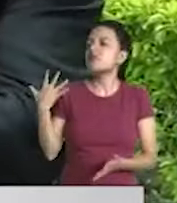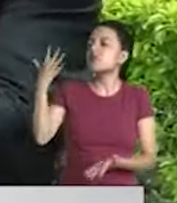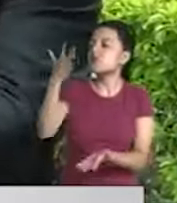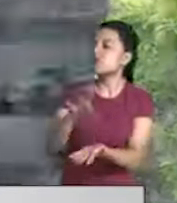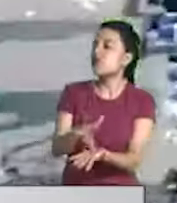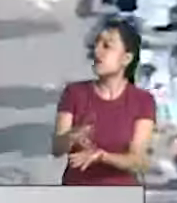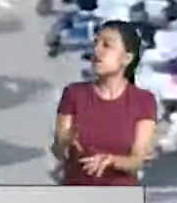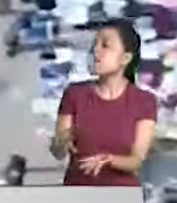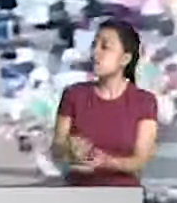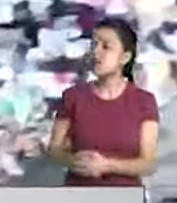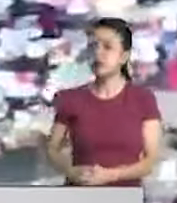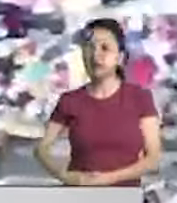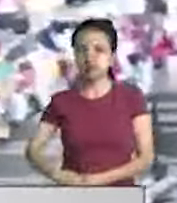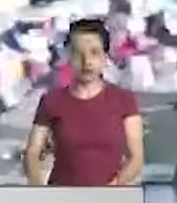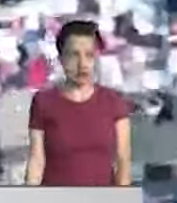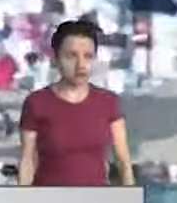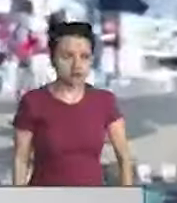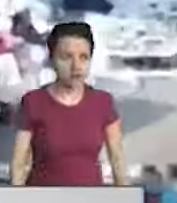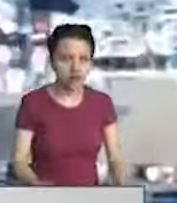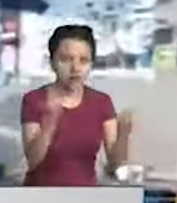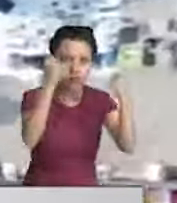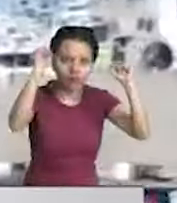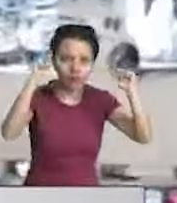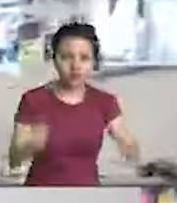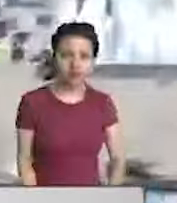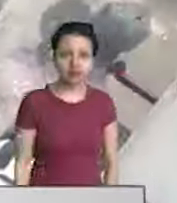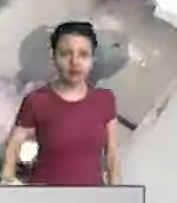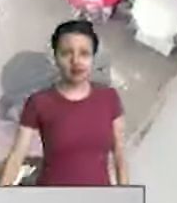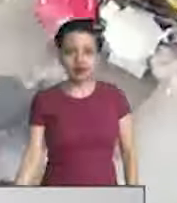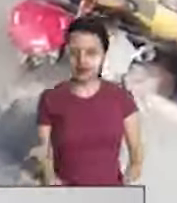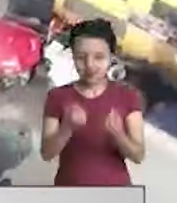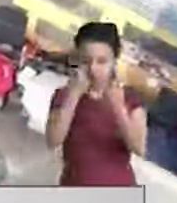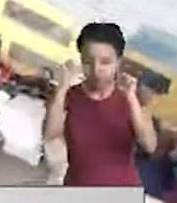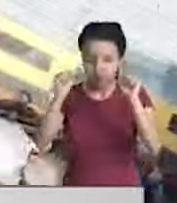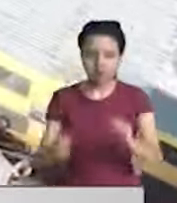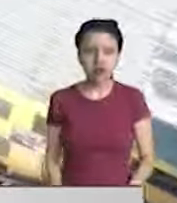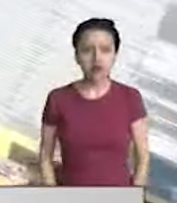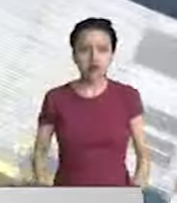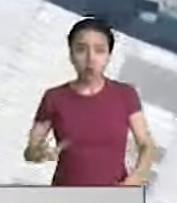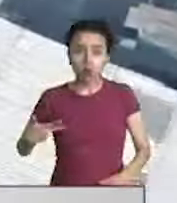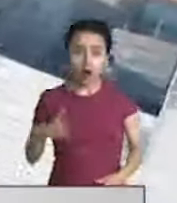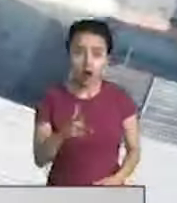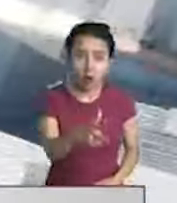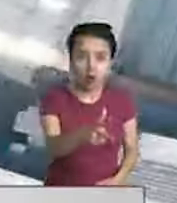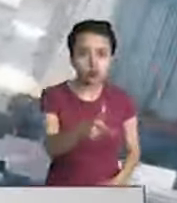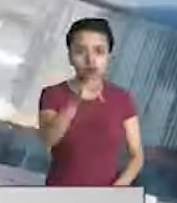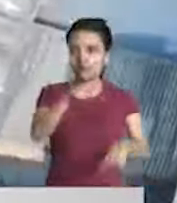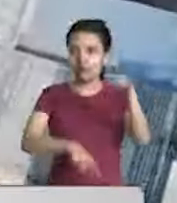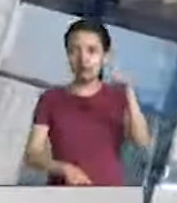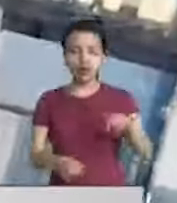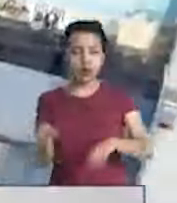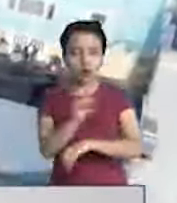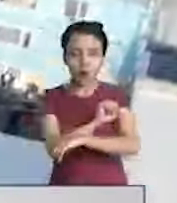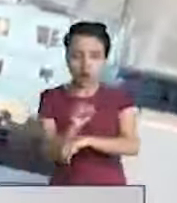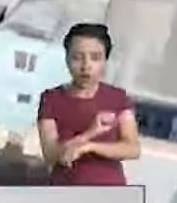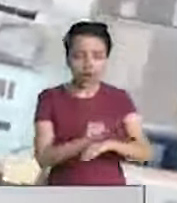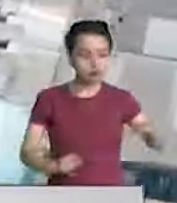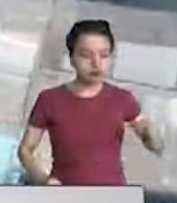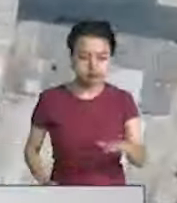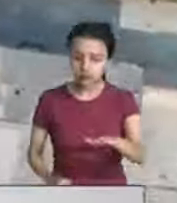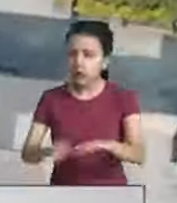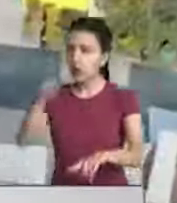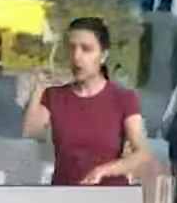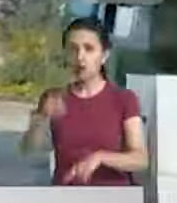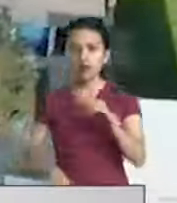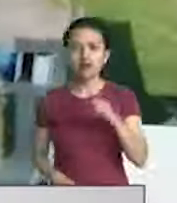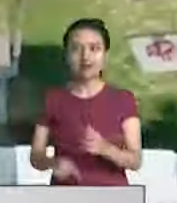se han tomado todo el espacio público, la gente no puede caminar, no puede transitar, no puede pasar una moto, no puede pasar un carro, no puede entrar una ambulancia,